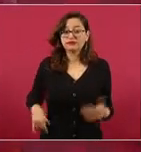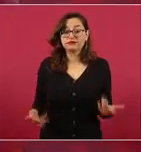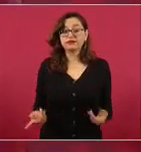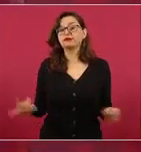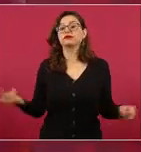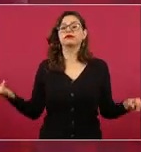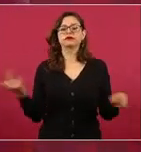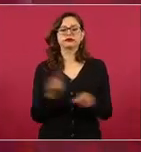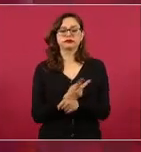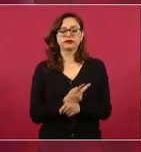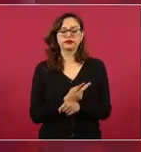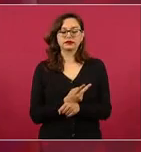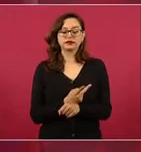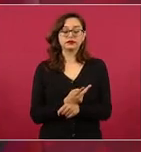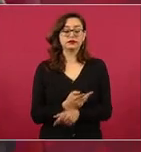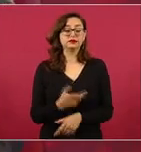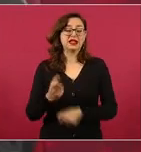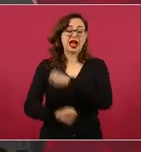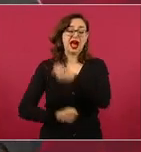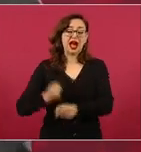tanta la subcultura